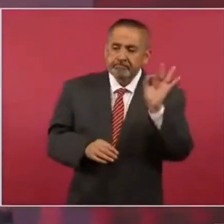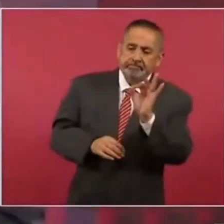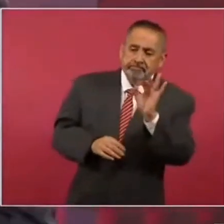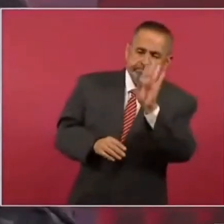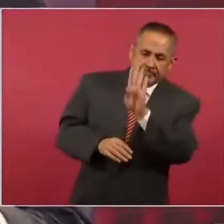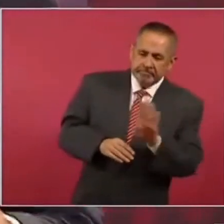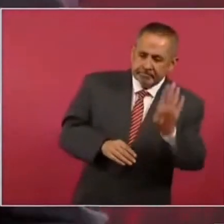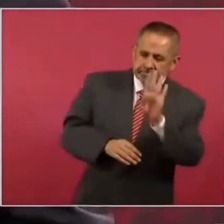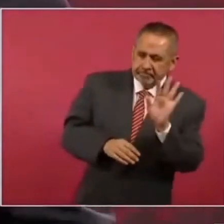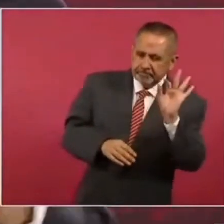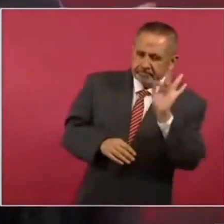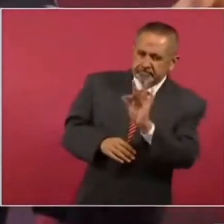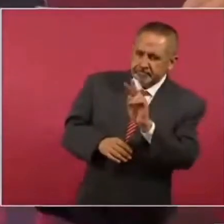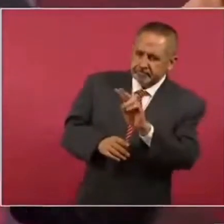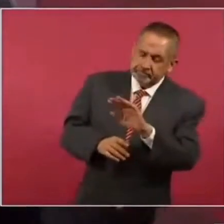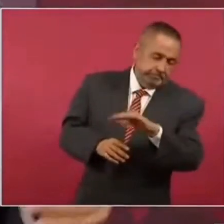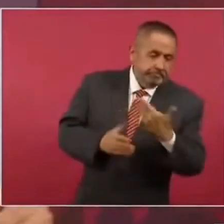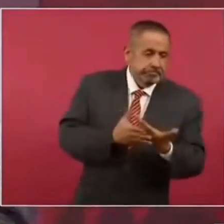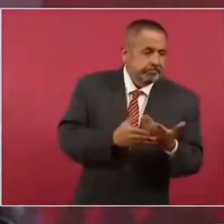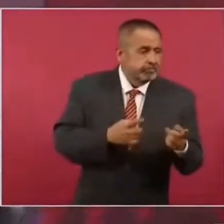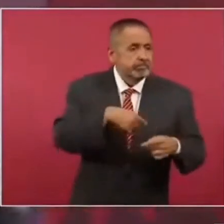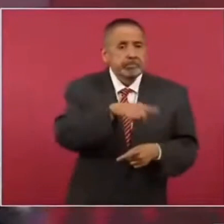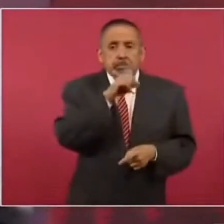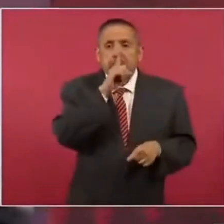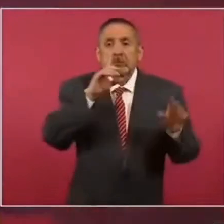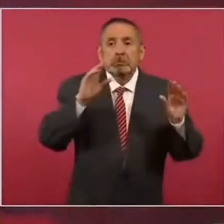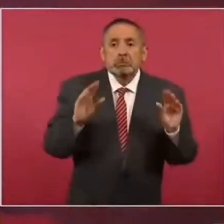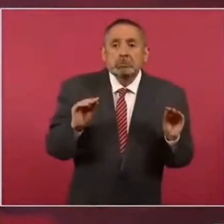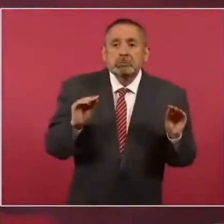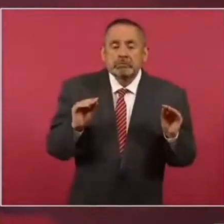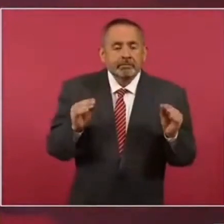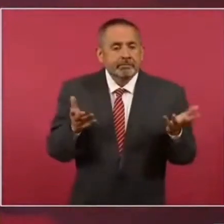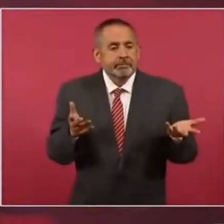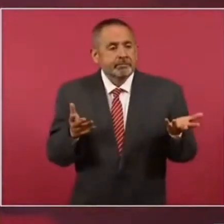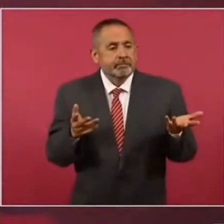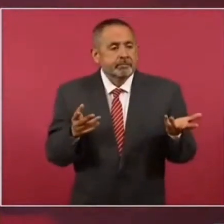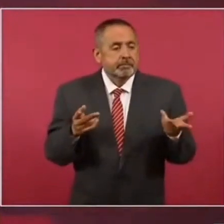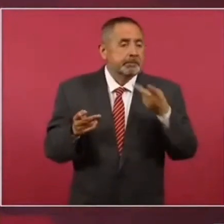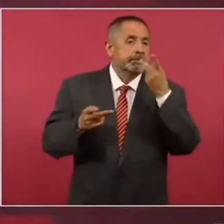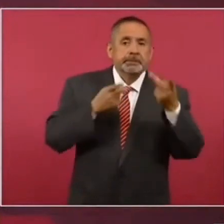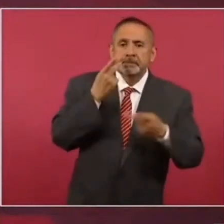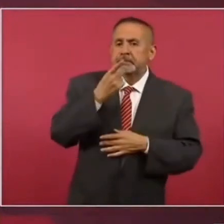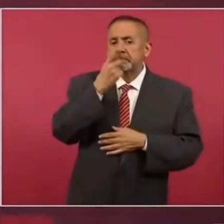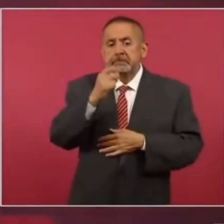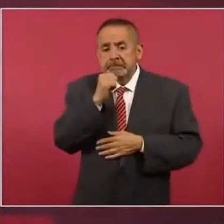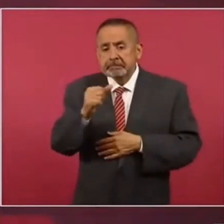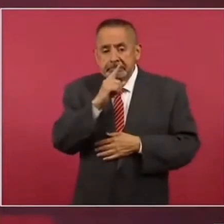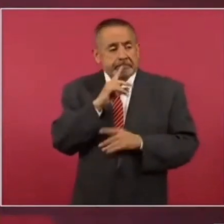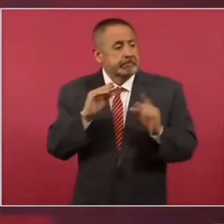embrujan, porque no hablan, no dicen nada.